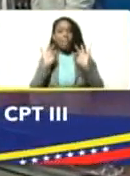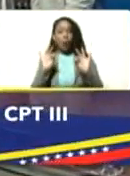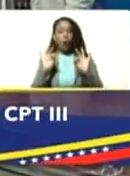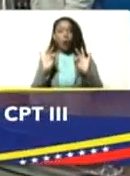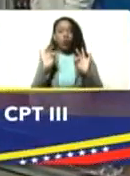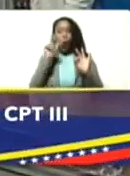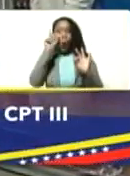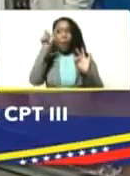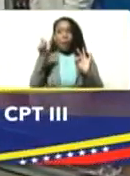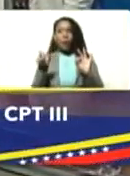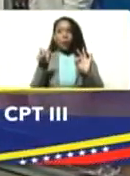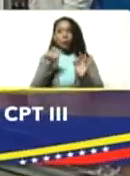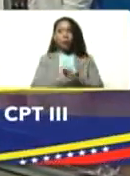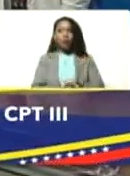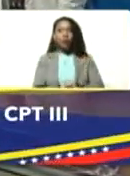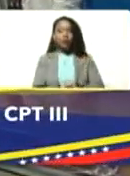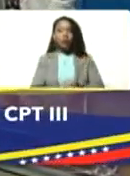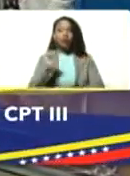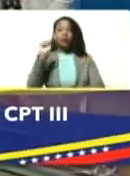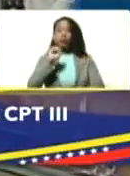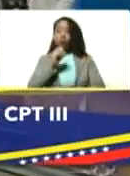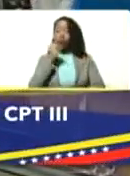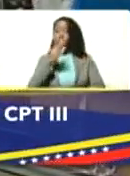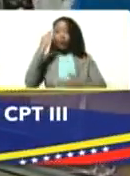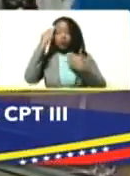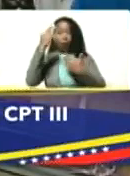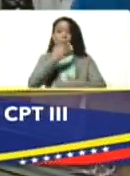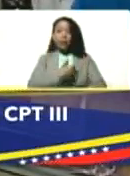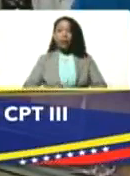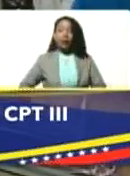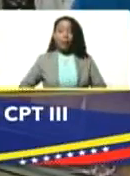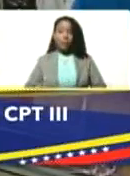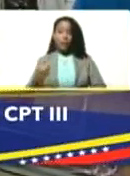doctor Oisteicochea. Sí, bueno, saludos, presidente,